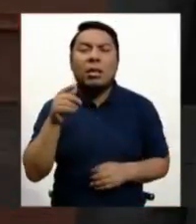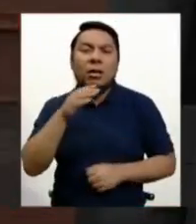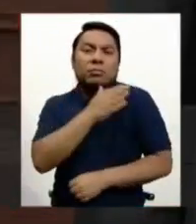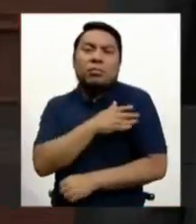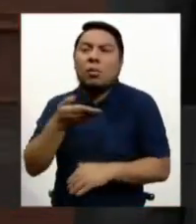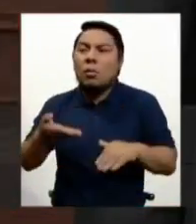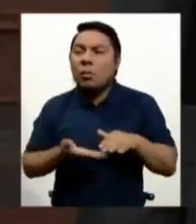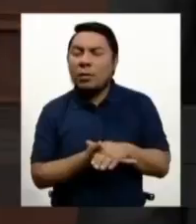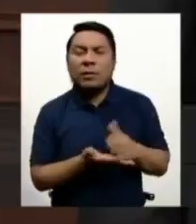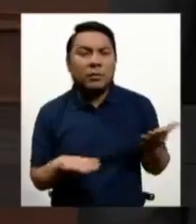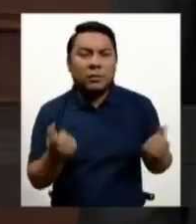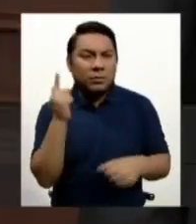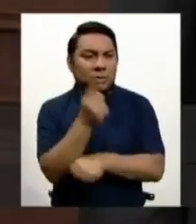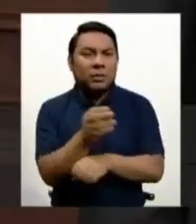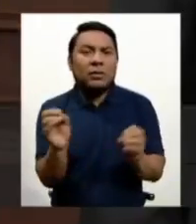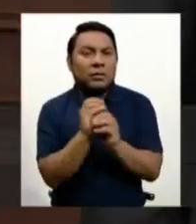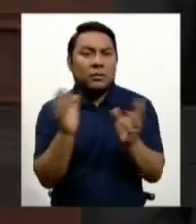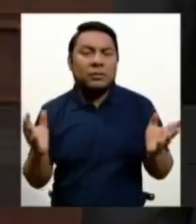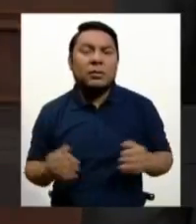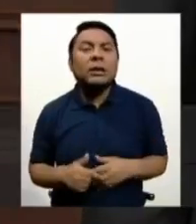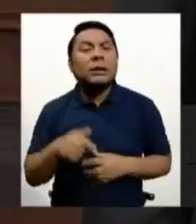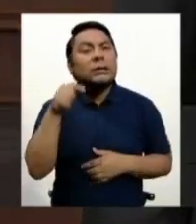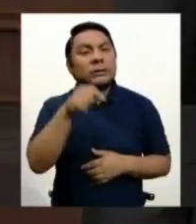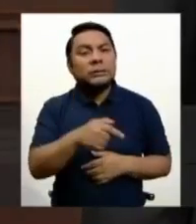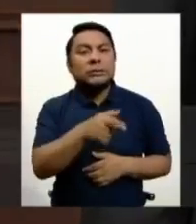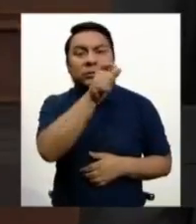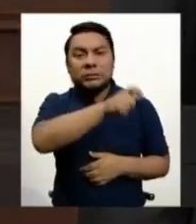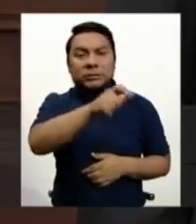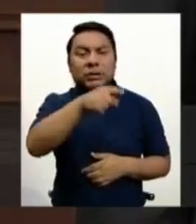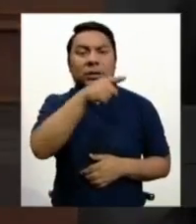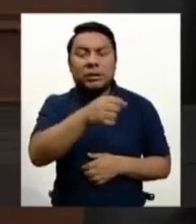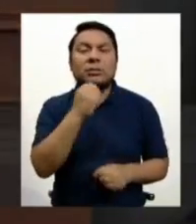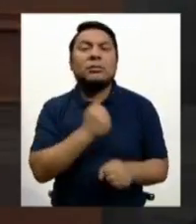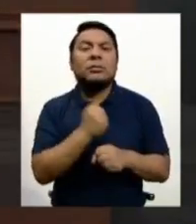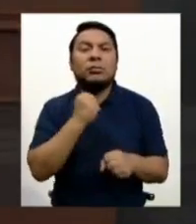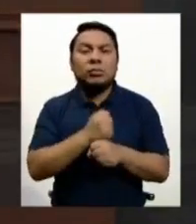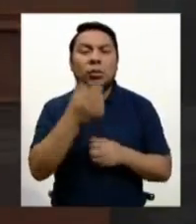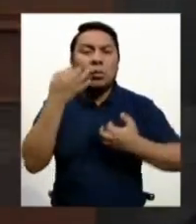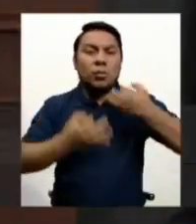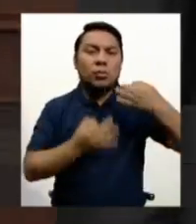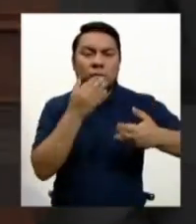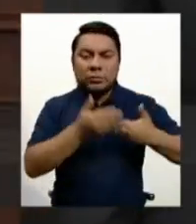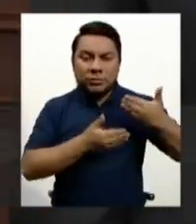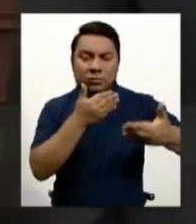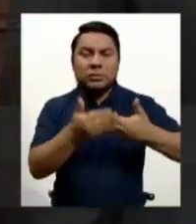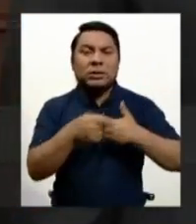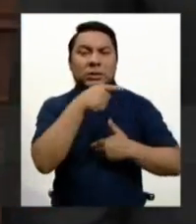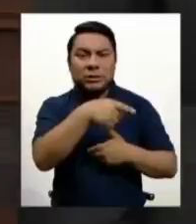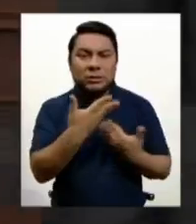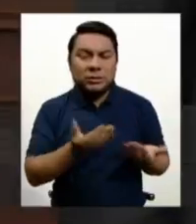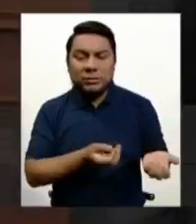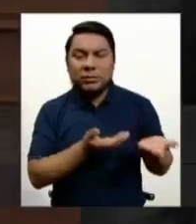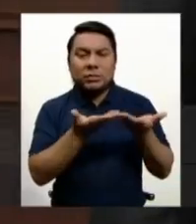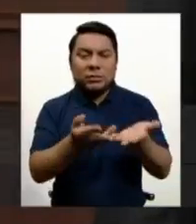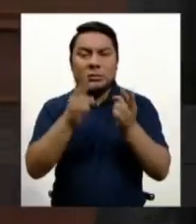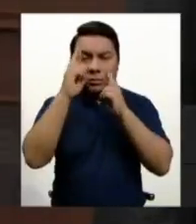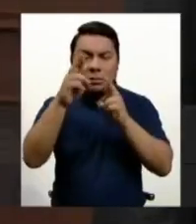Este colegiado, cumpliendo su función jurisdiccional encomendada por la